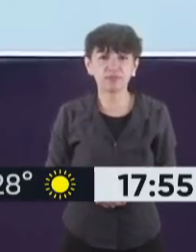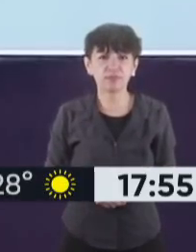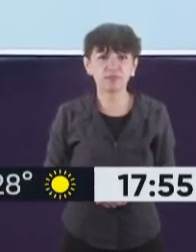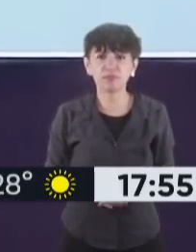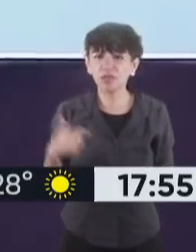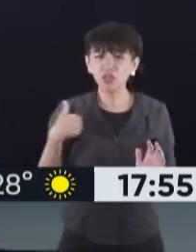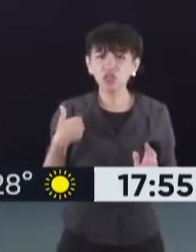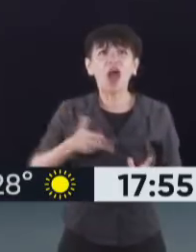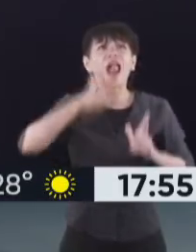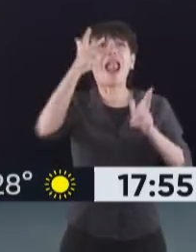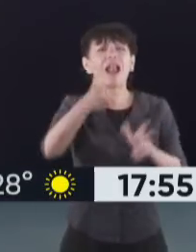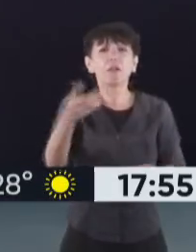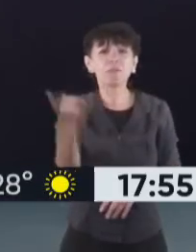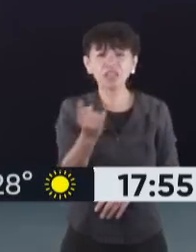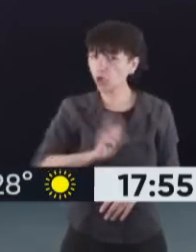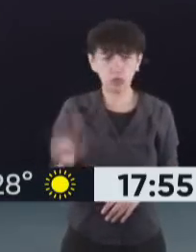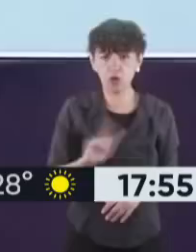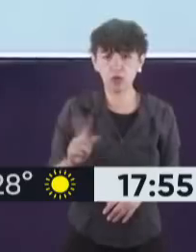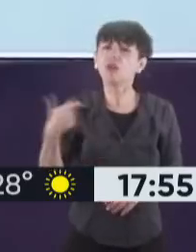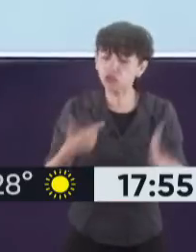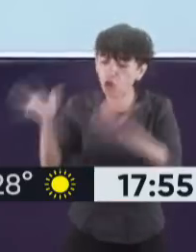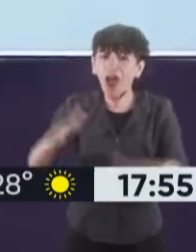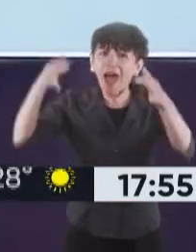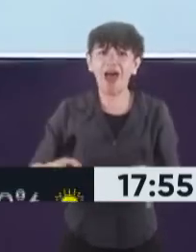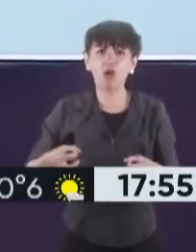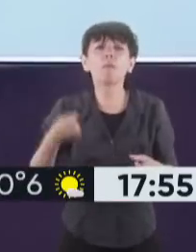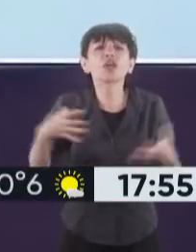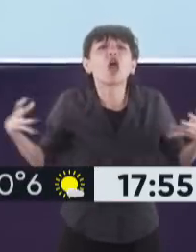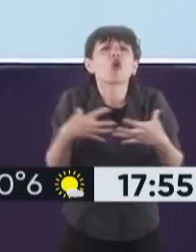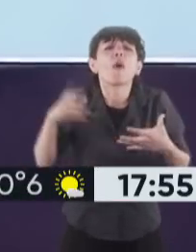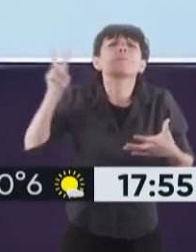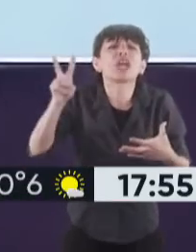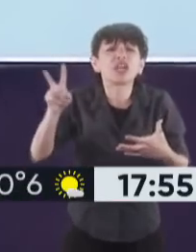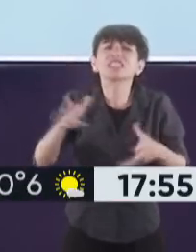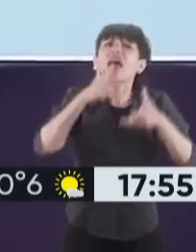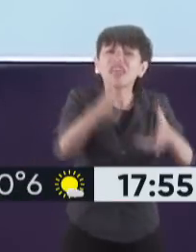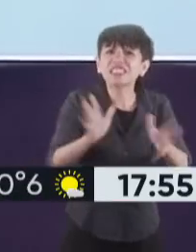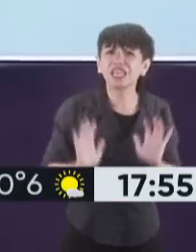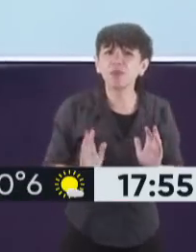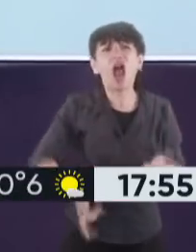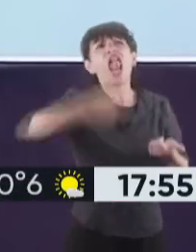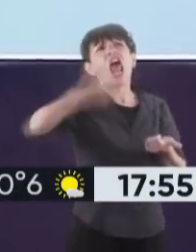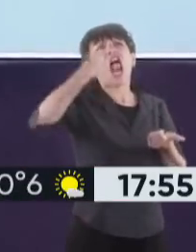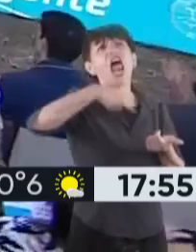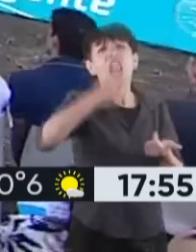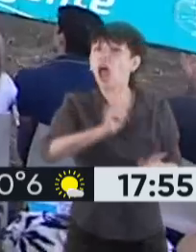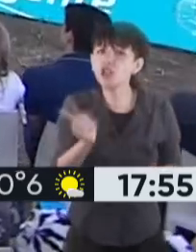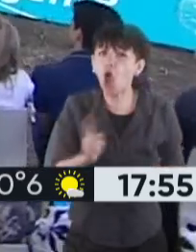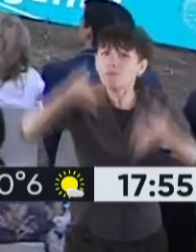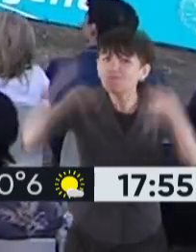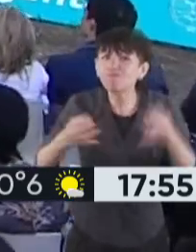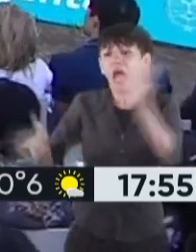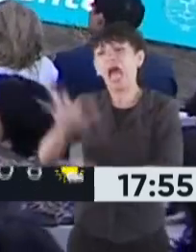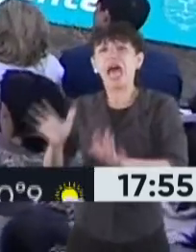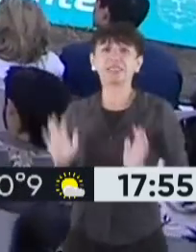Yo no miento, yo hago. Porque los peronistas sabemos que mejor que decir es hacer y mejor que prometer es realizar,